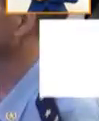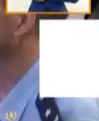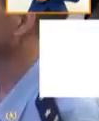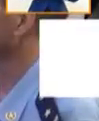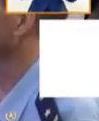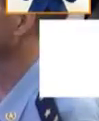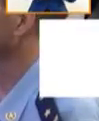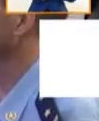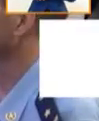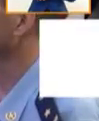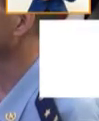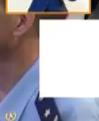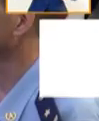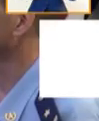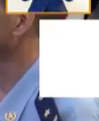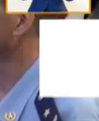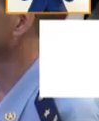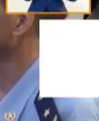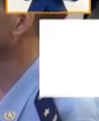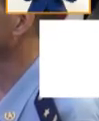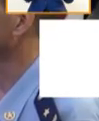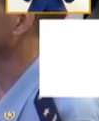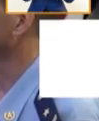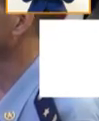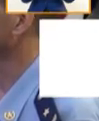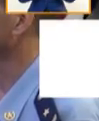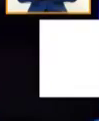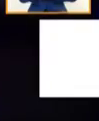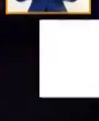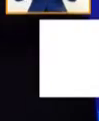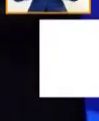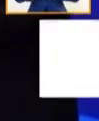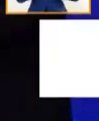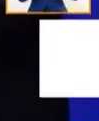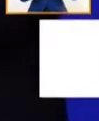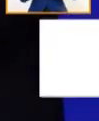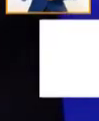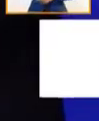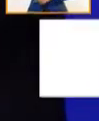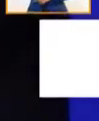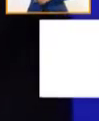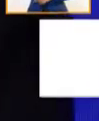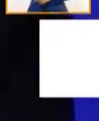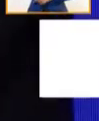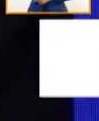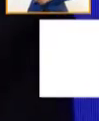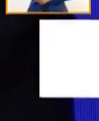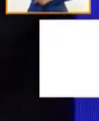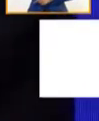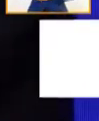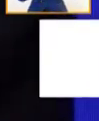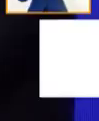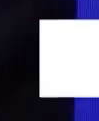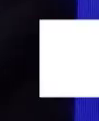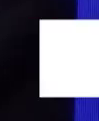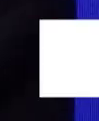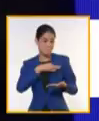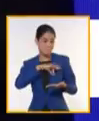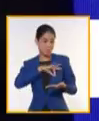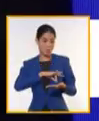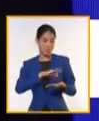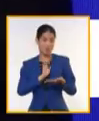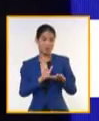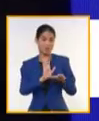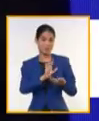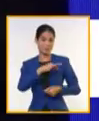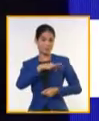el 65 aniversario. En el homenaje, el jefe de Estado condecoró con la Medalla de la Amistad al compañero Yang